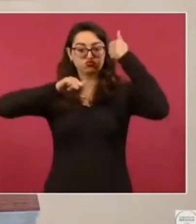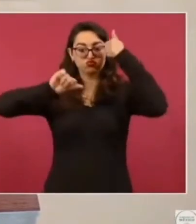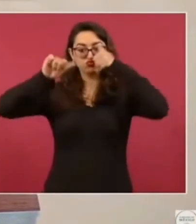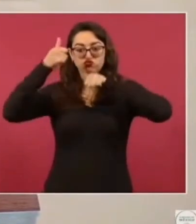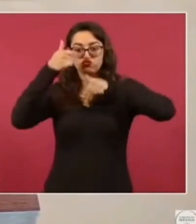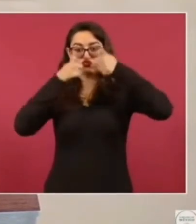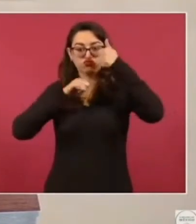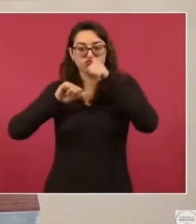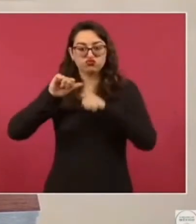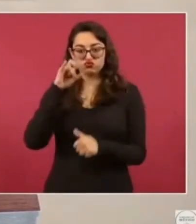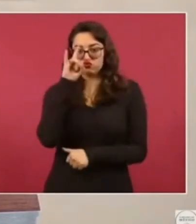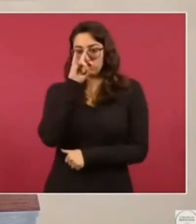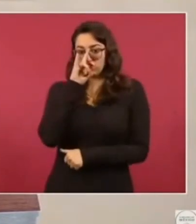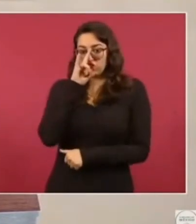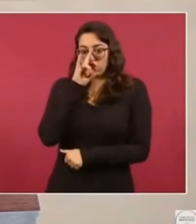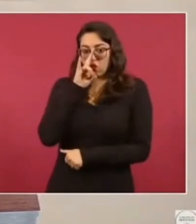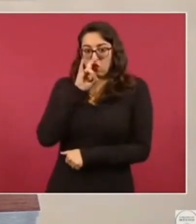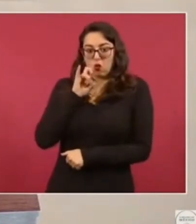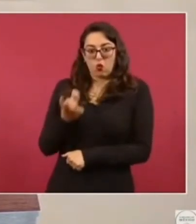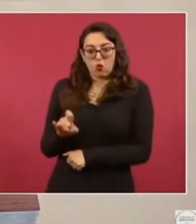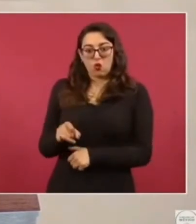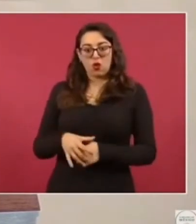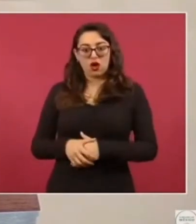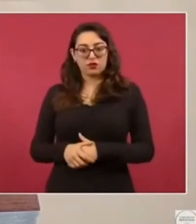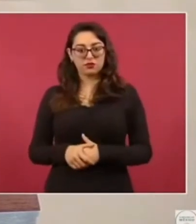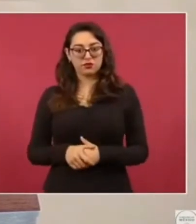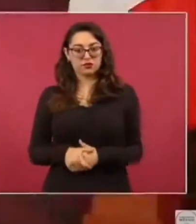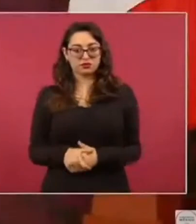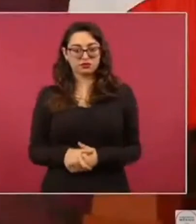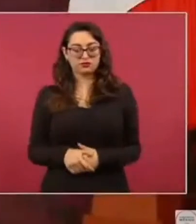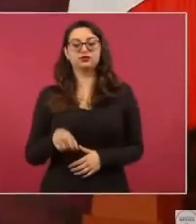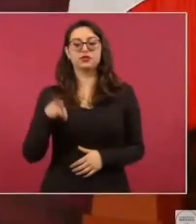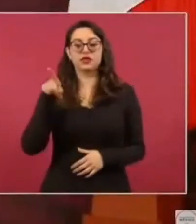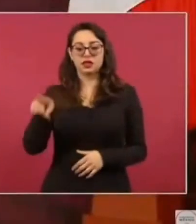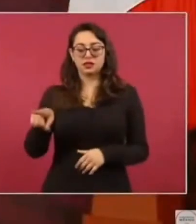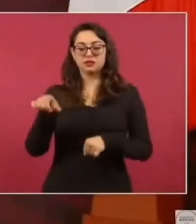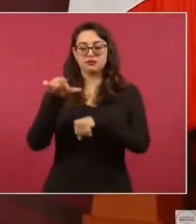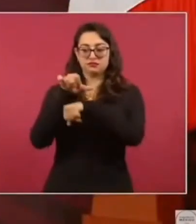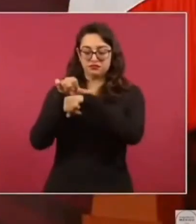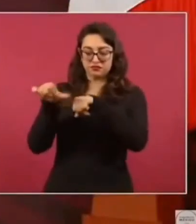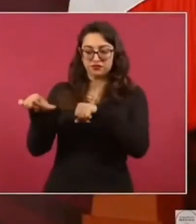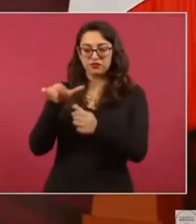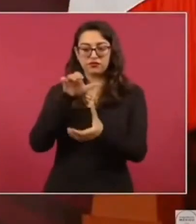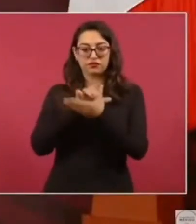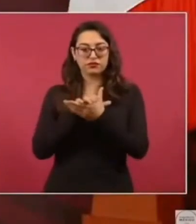y estaba en el quirófano y estaba también la esposa.